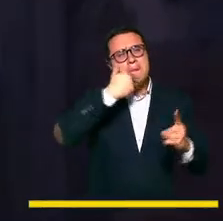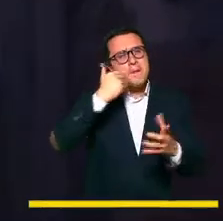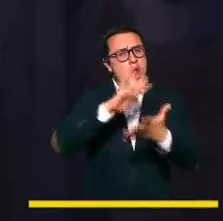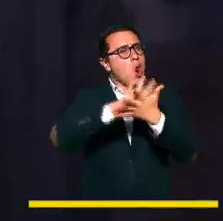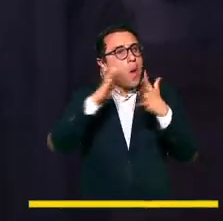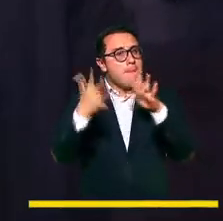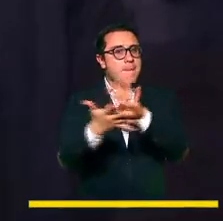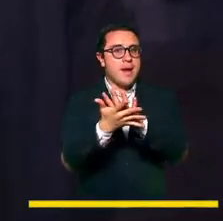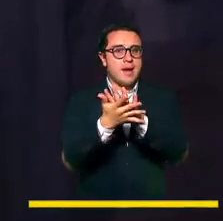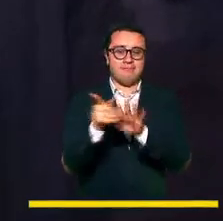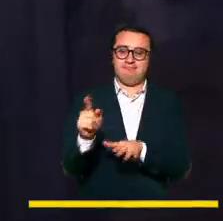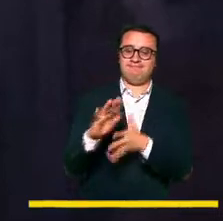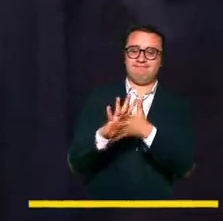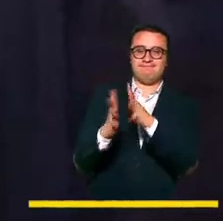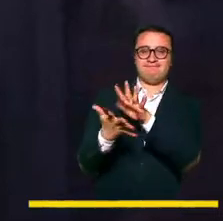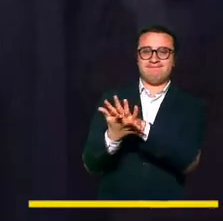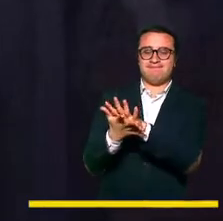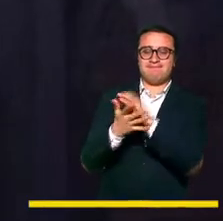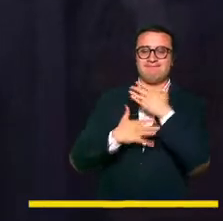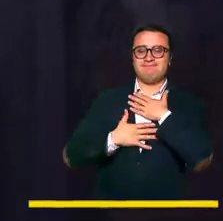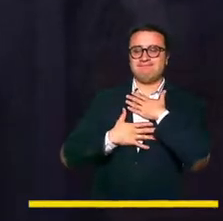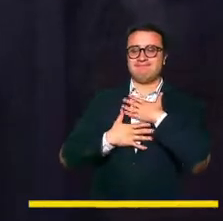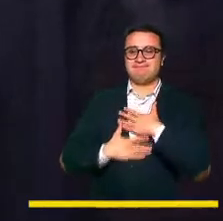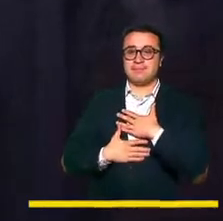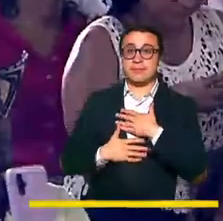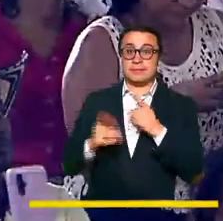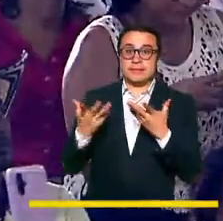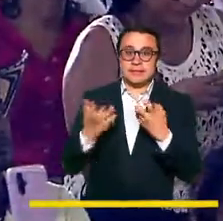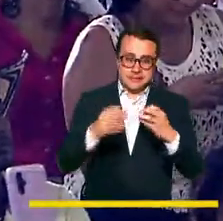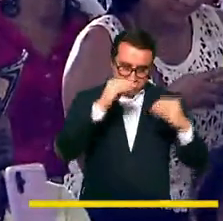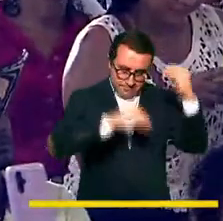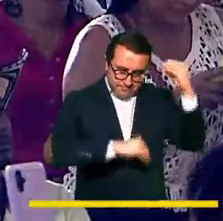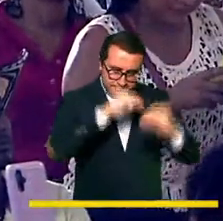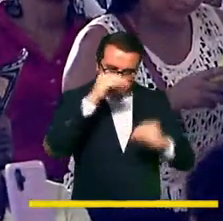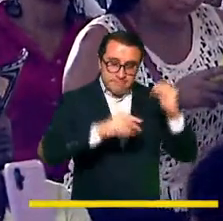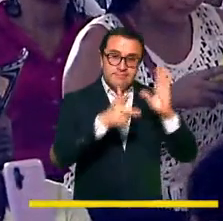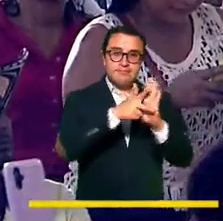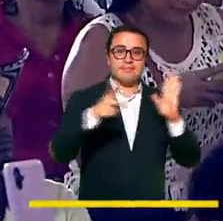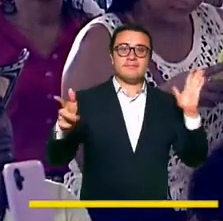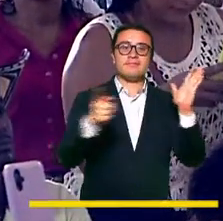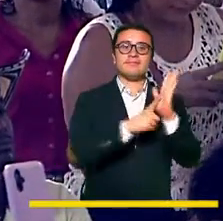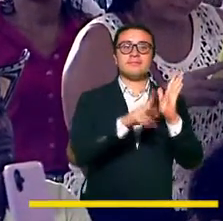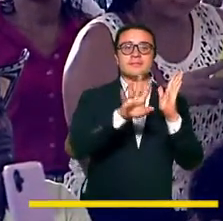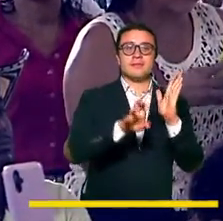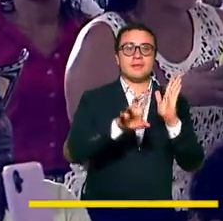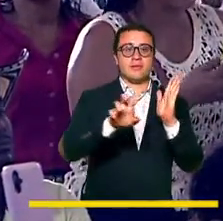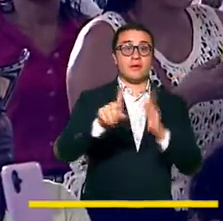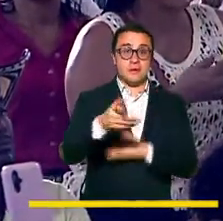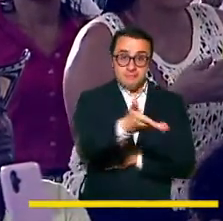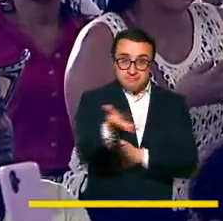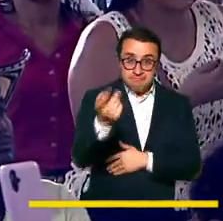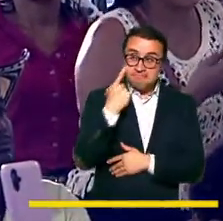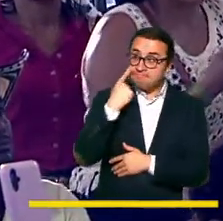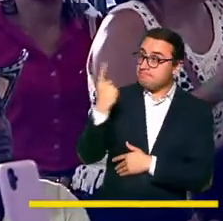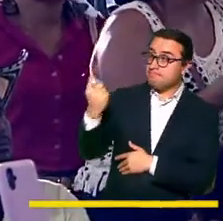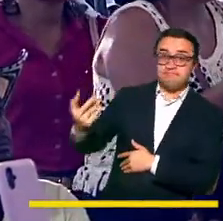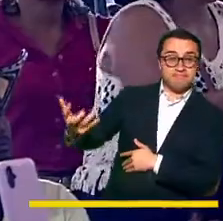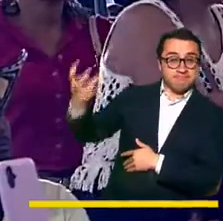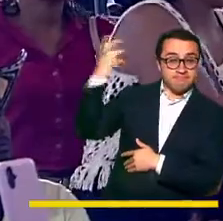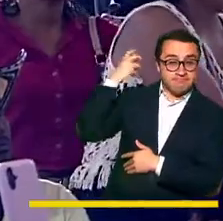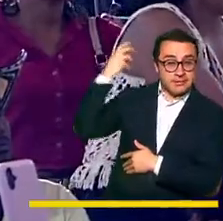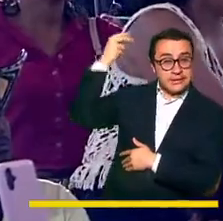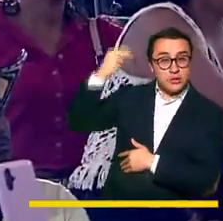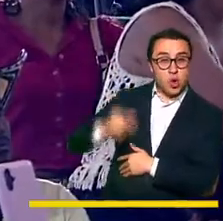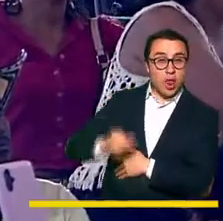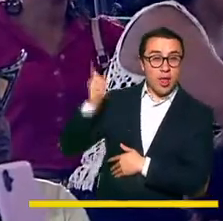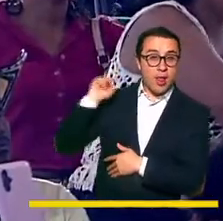Y la paz se intentó concretar en la constituyente del 91. Mire toda esa historia. Y un grupo